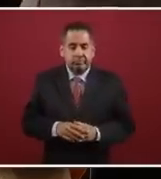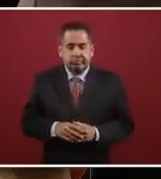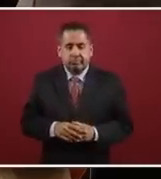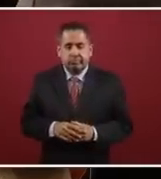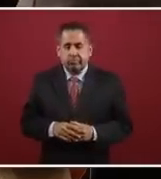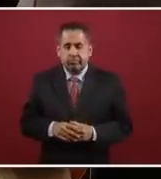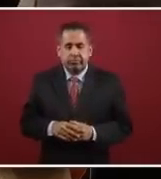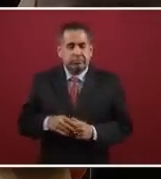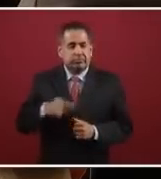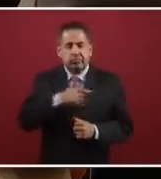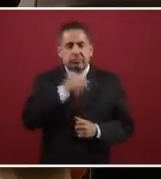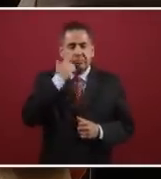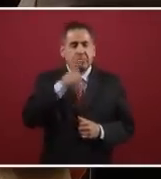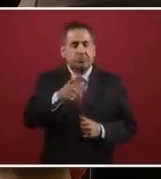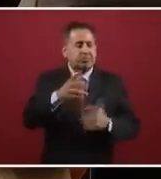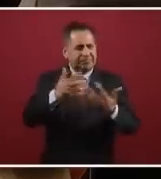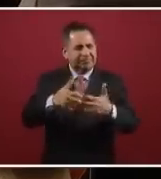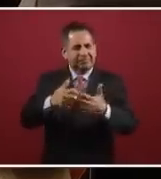en fierro viejos,